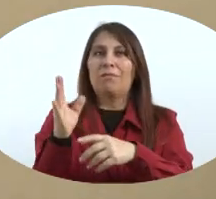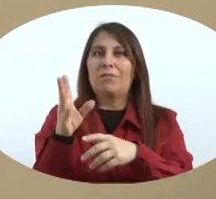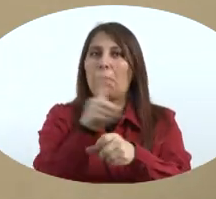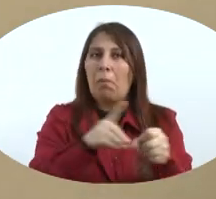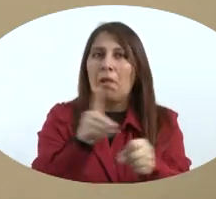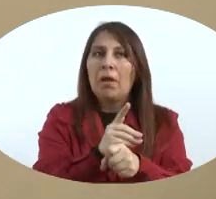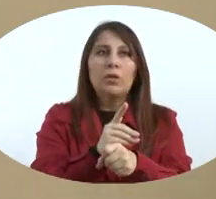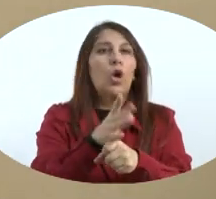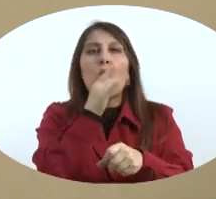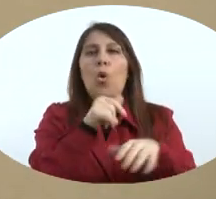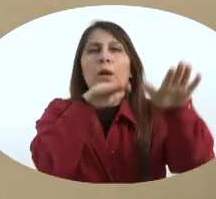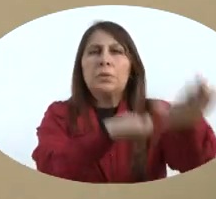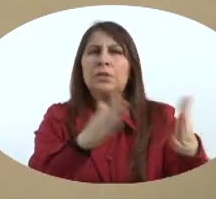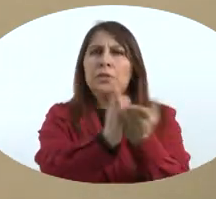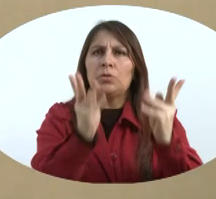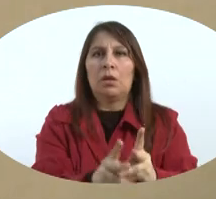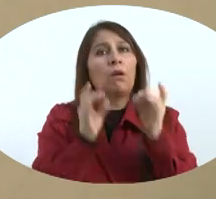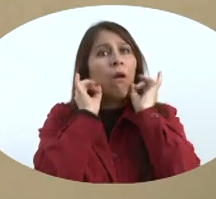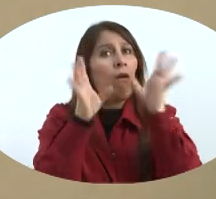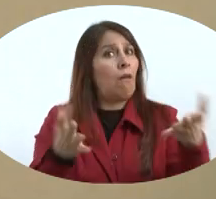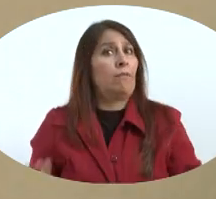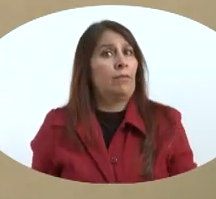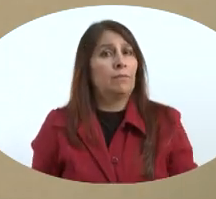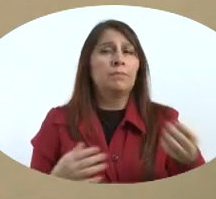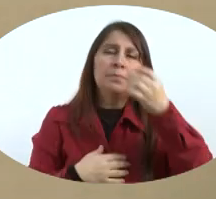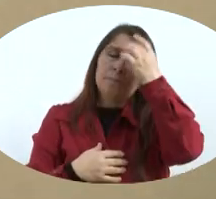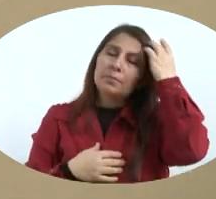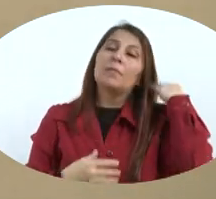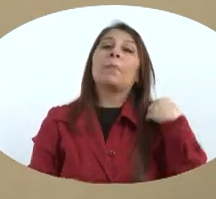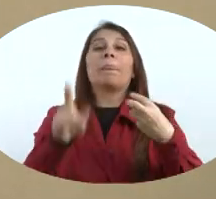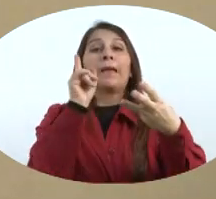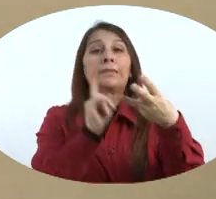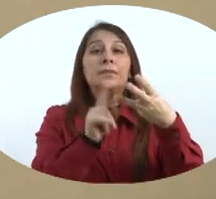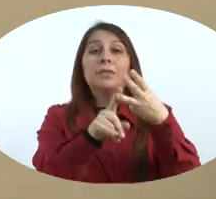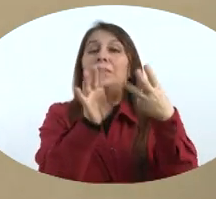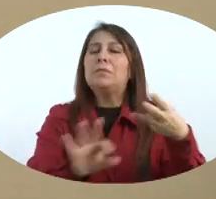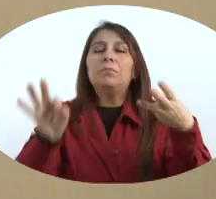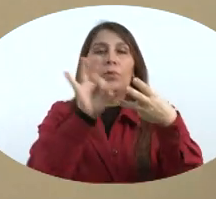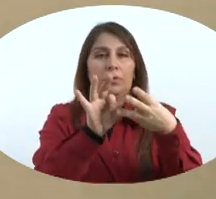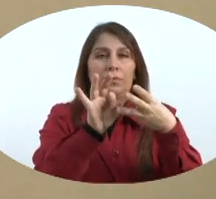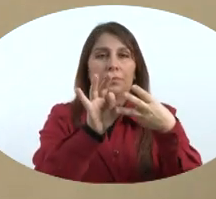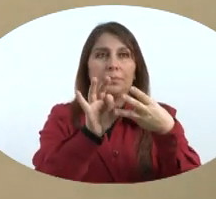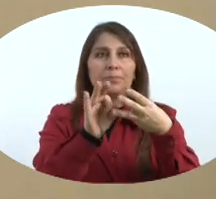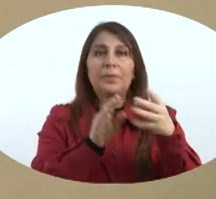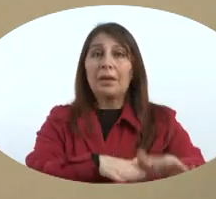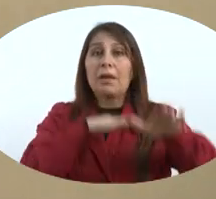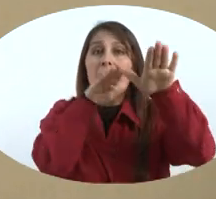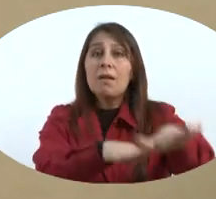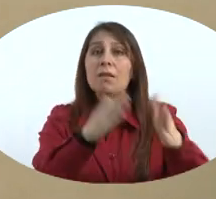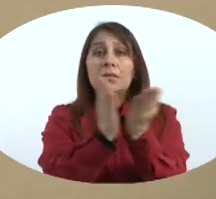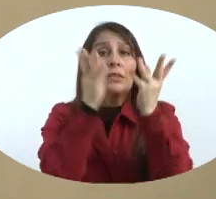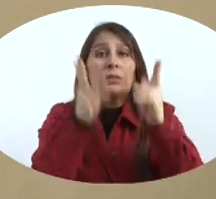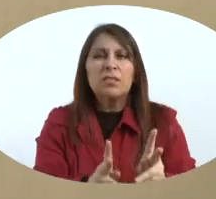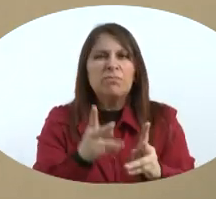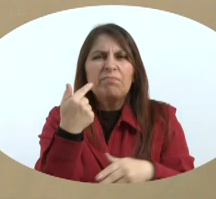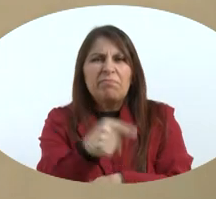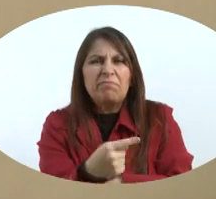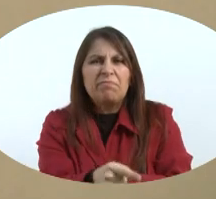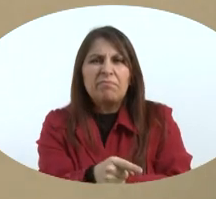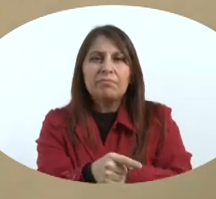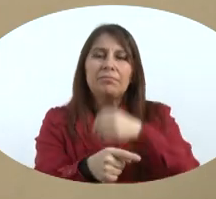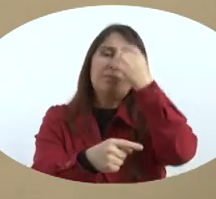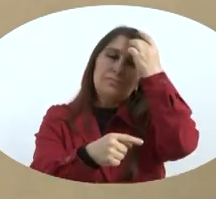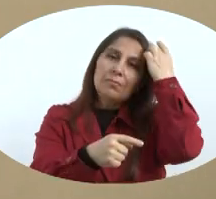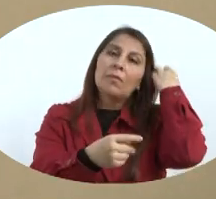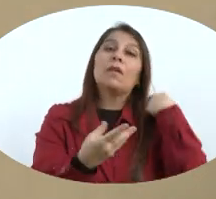cuerpos colegiados y el último que es el más importante la representación estudiantil es ante todo una